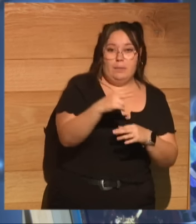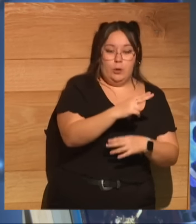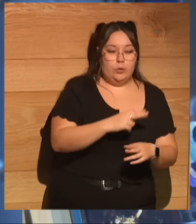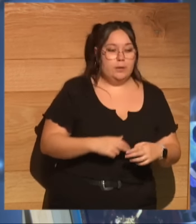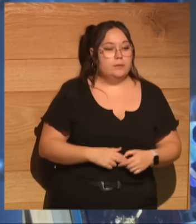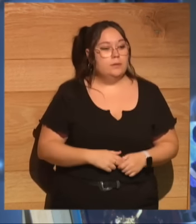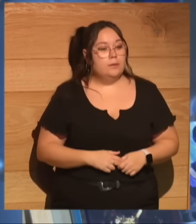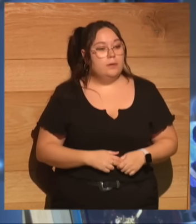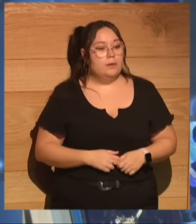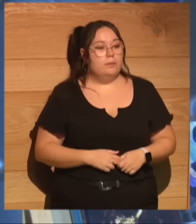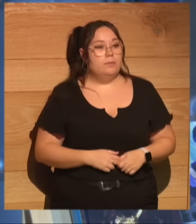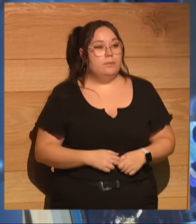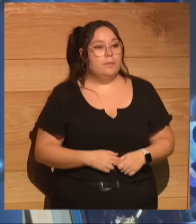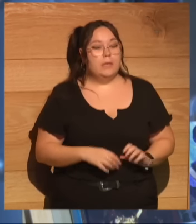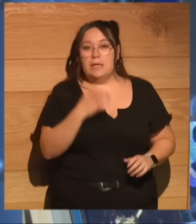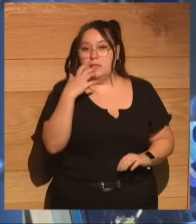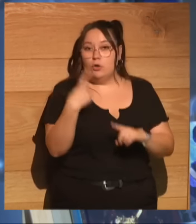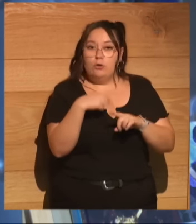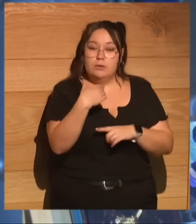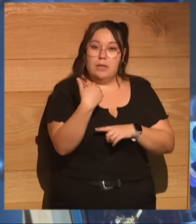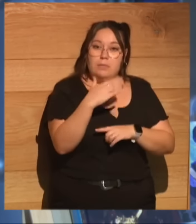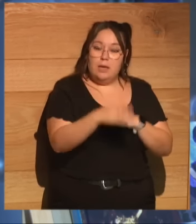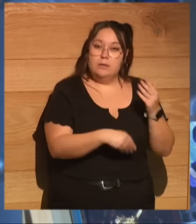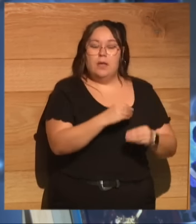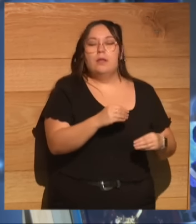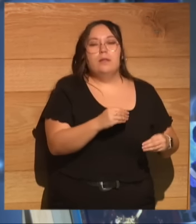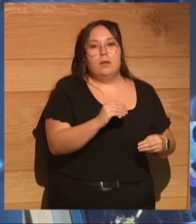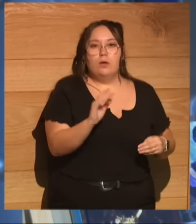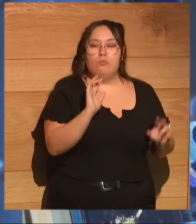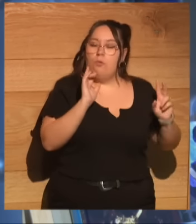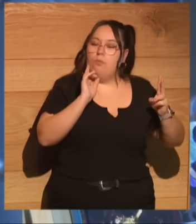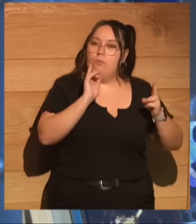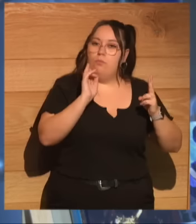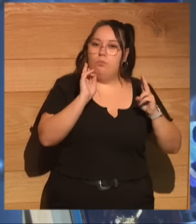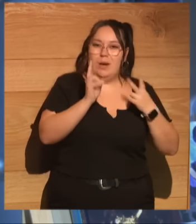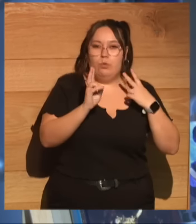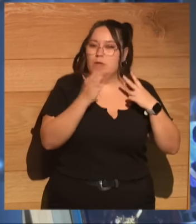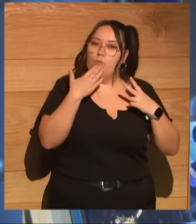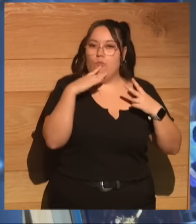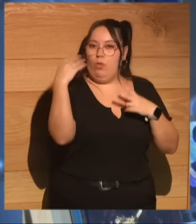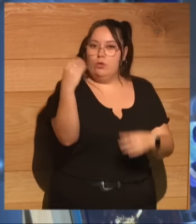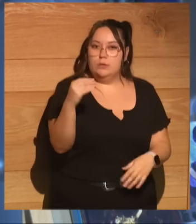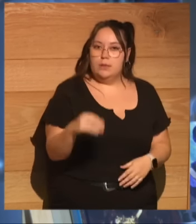ejemplo. Que cuando hace cosas malas, es como reacción explosiva adolescente